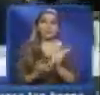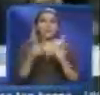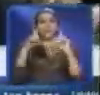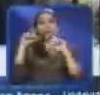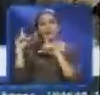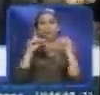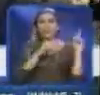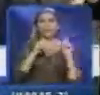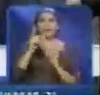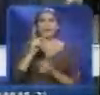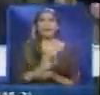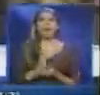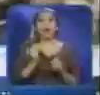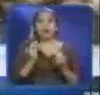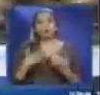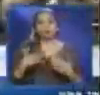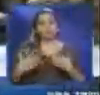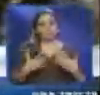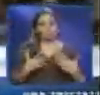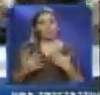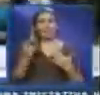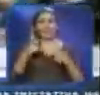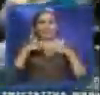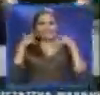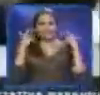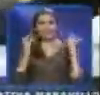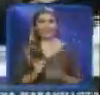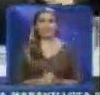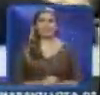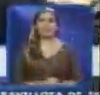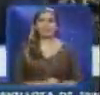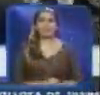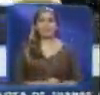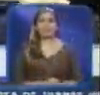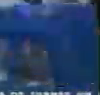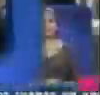con sus seguidoras con mucha amabilidad y simpatía